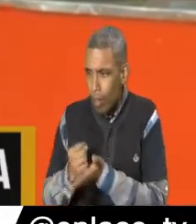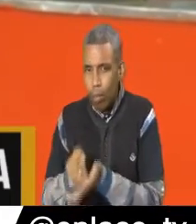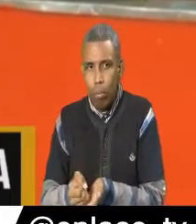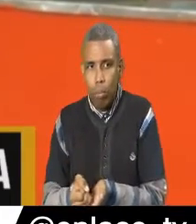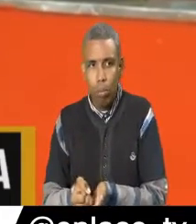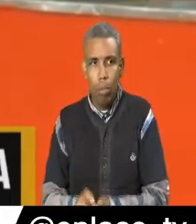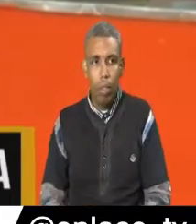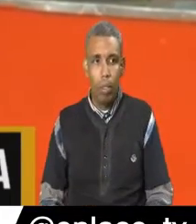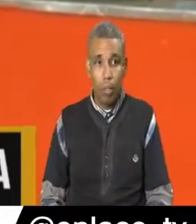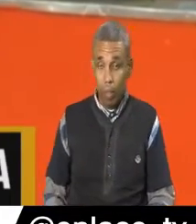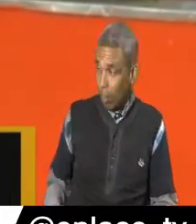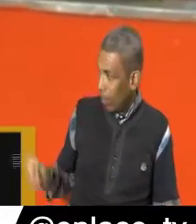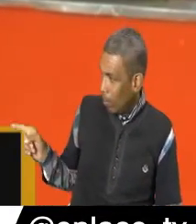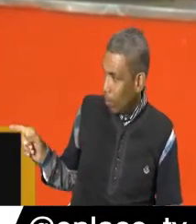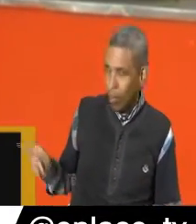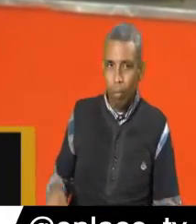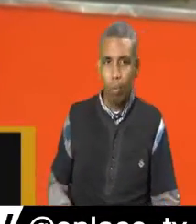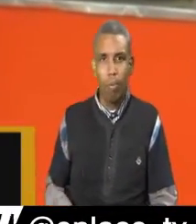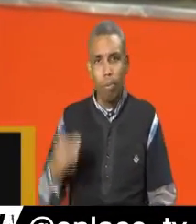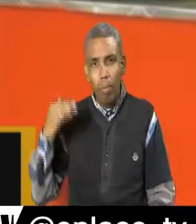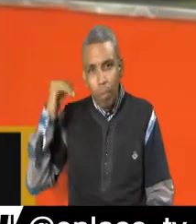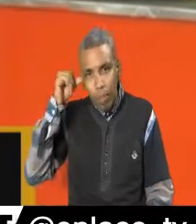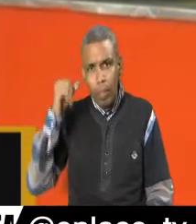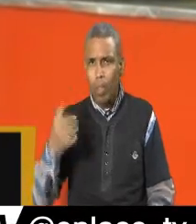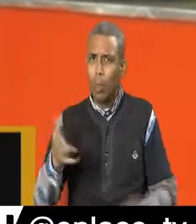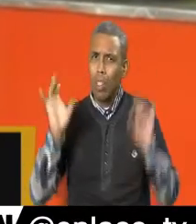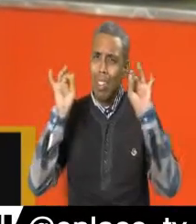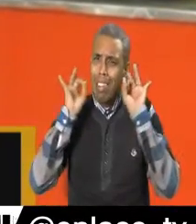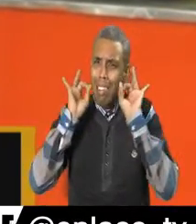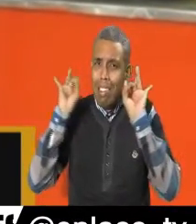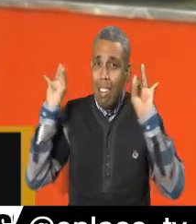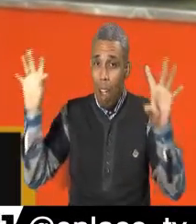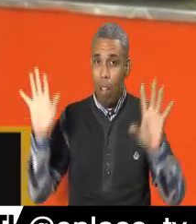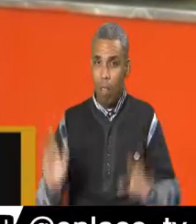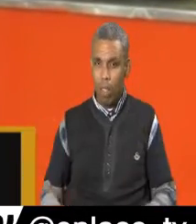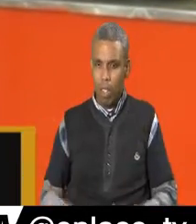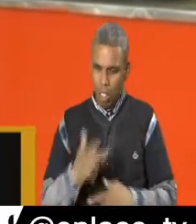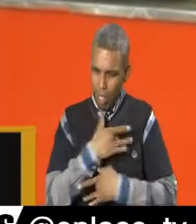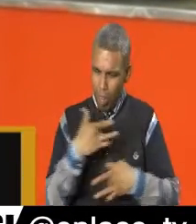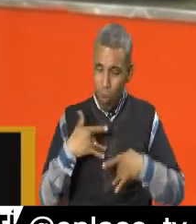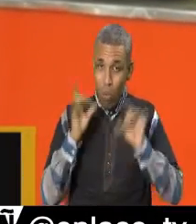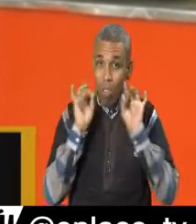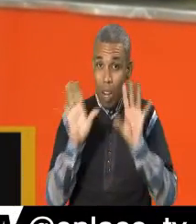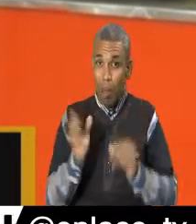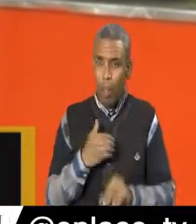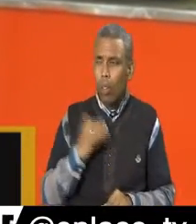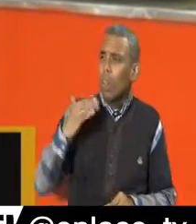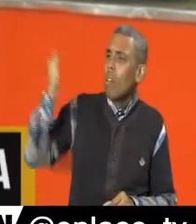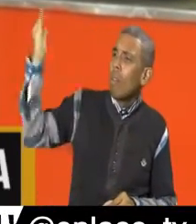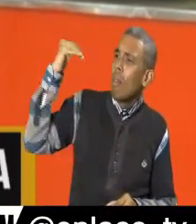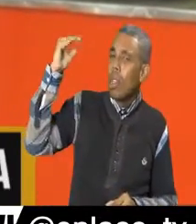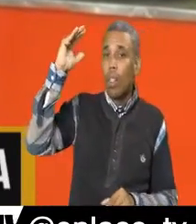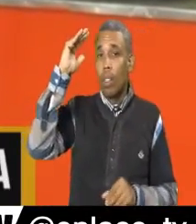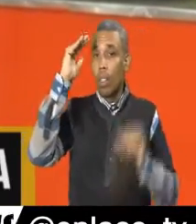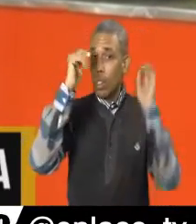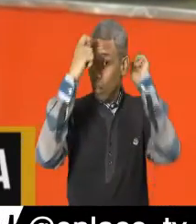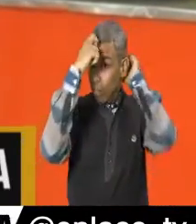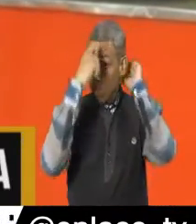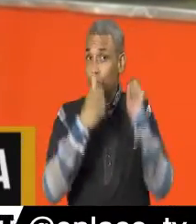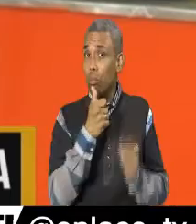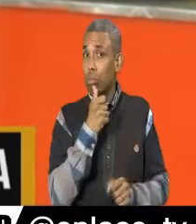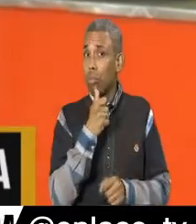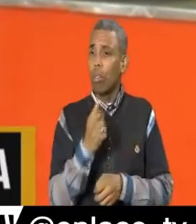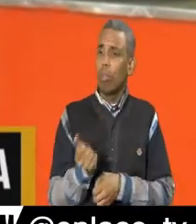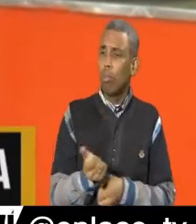un estado de enfermedad grave, está enfermo. Nosotros llamamos a los bomberos y el primer día pues él no se quiso ir, el segundo